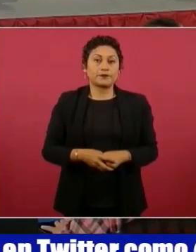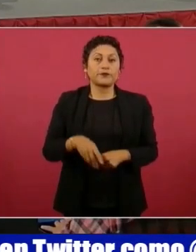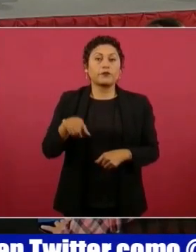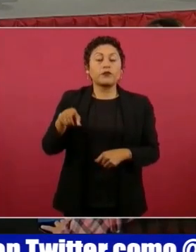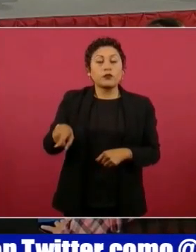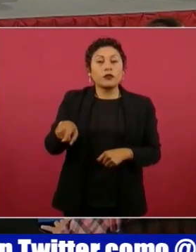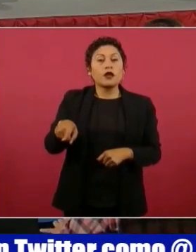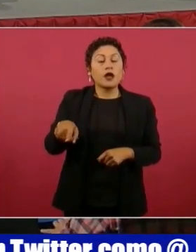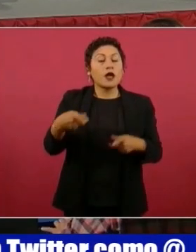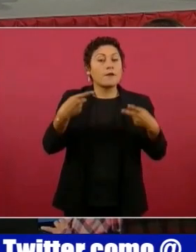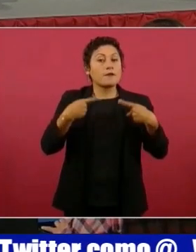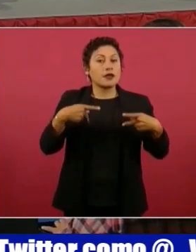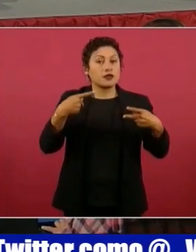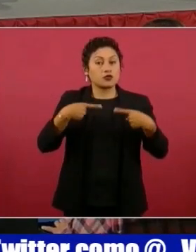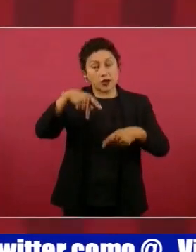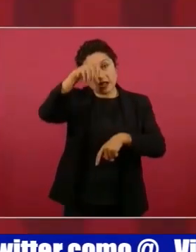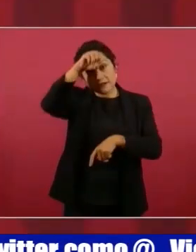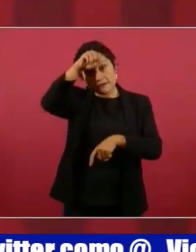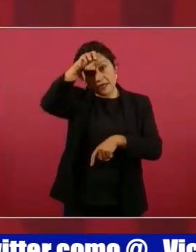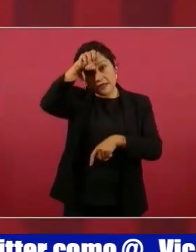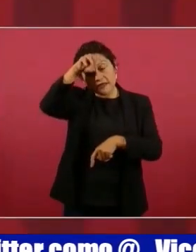15, son 15,